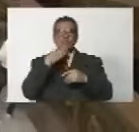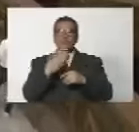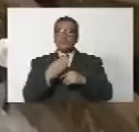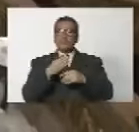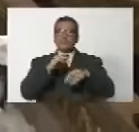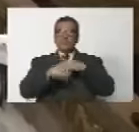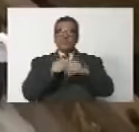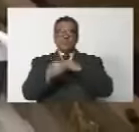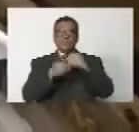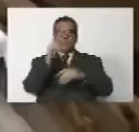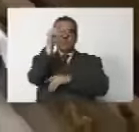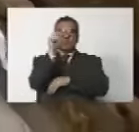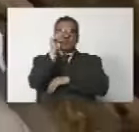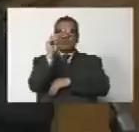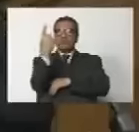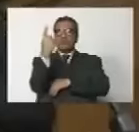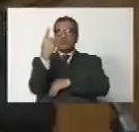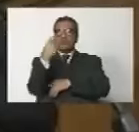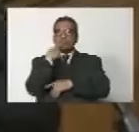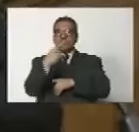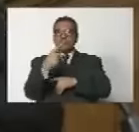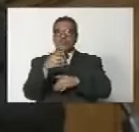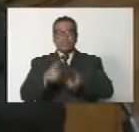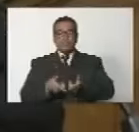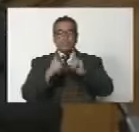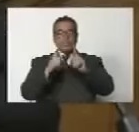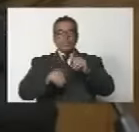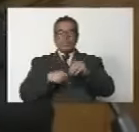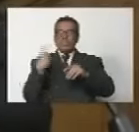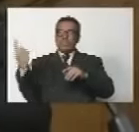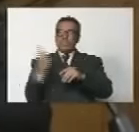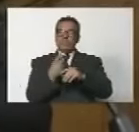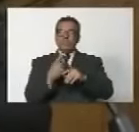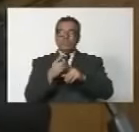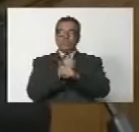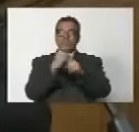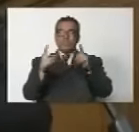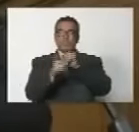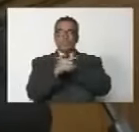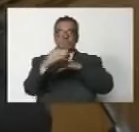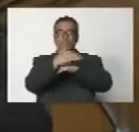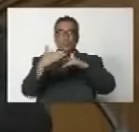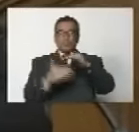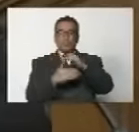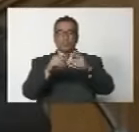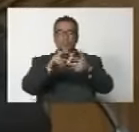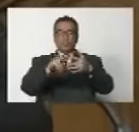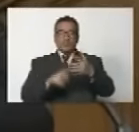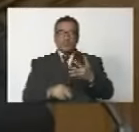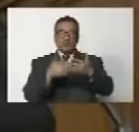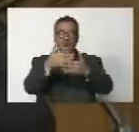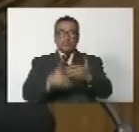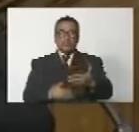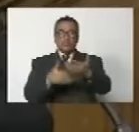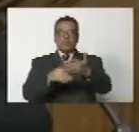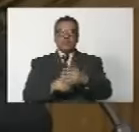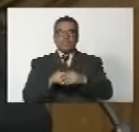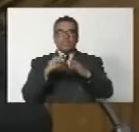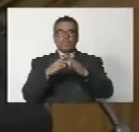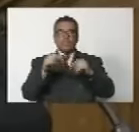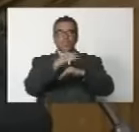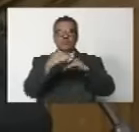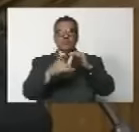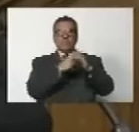Solicitudes suscritas por los diputados principales indicando permiso para ausentarse e incorporar a sus suplentes señalados en lista anexa. Es